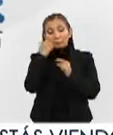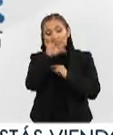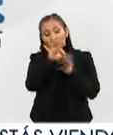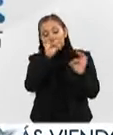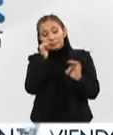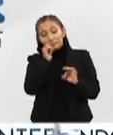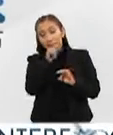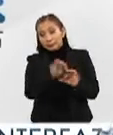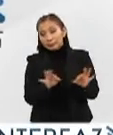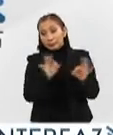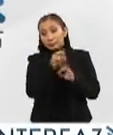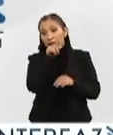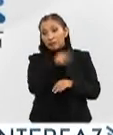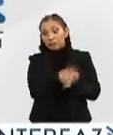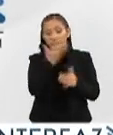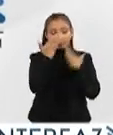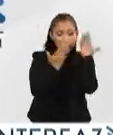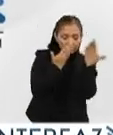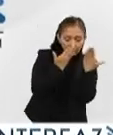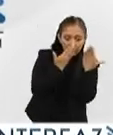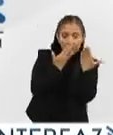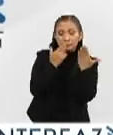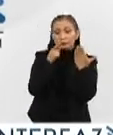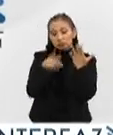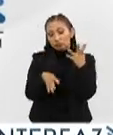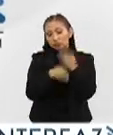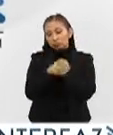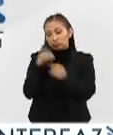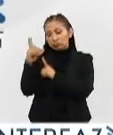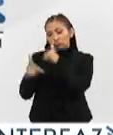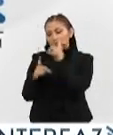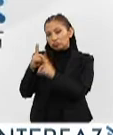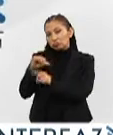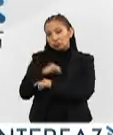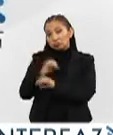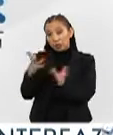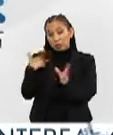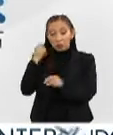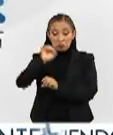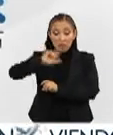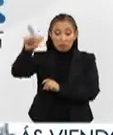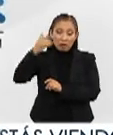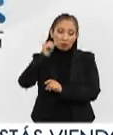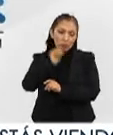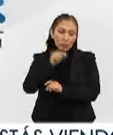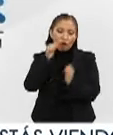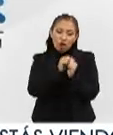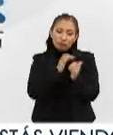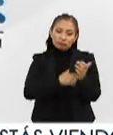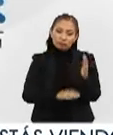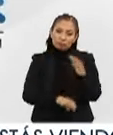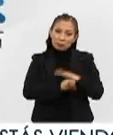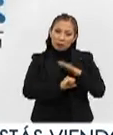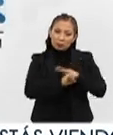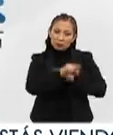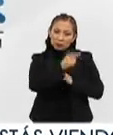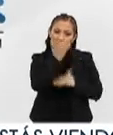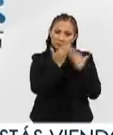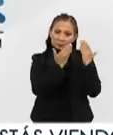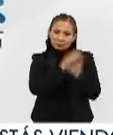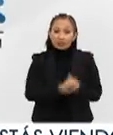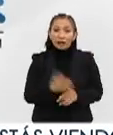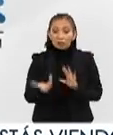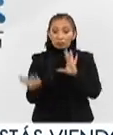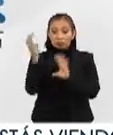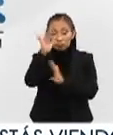destacado siempre la importancia de estudiar, de complementar con el deporte y bueno, si se vuelven profesionales siempre con el bagaje de lo que es la educación. Y